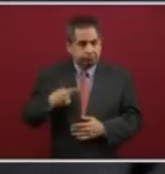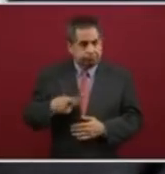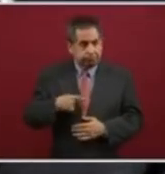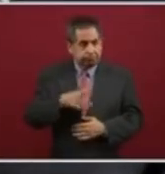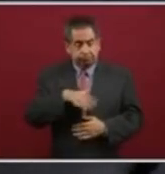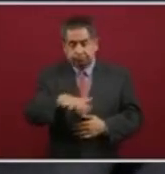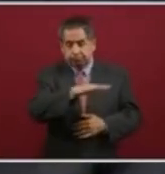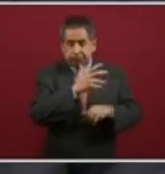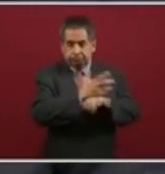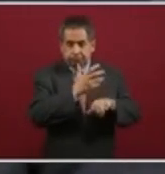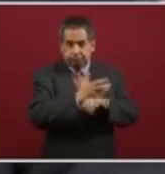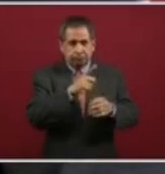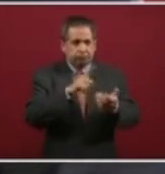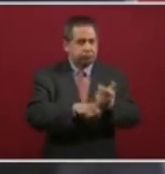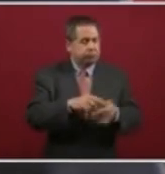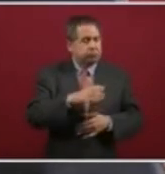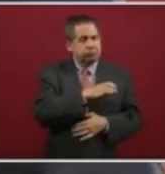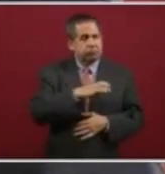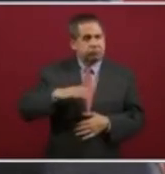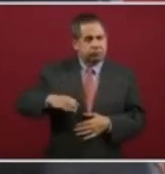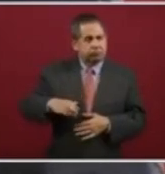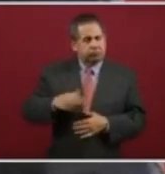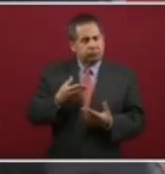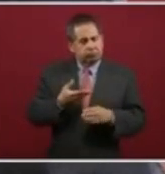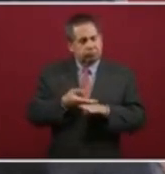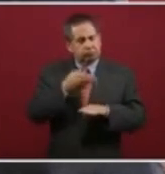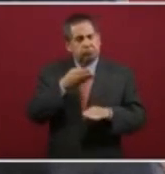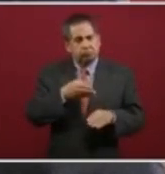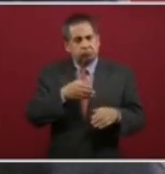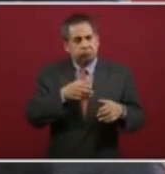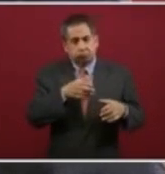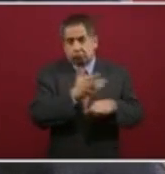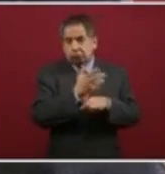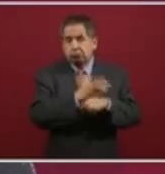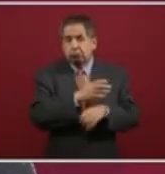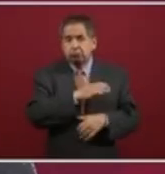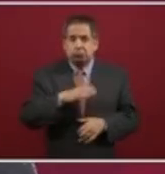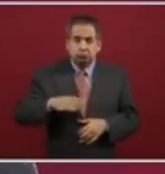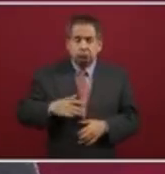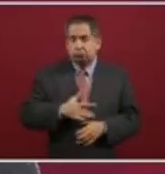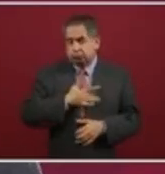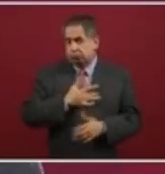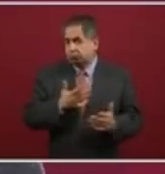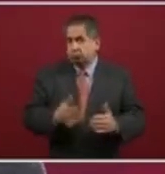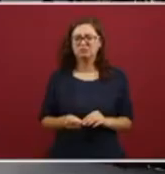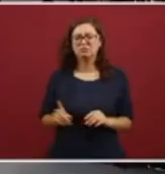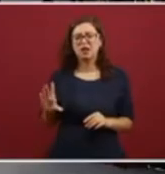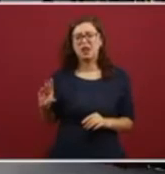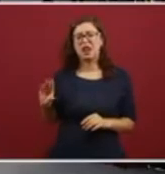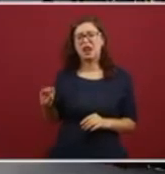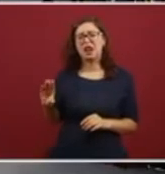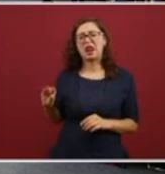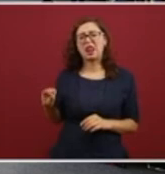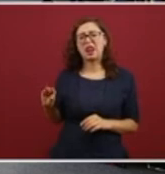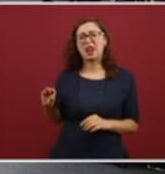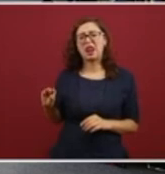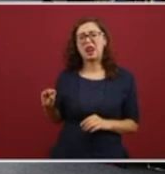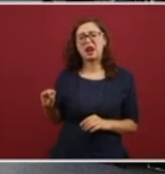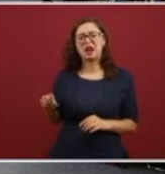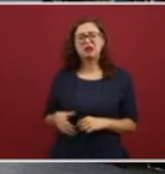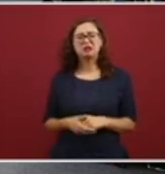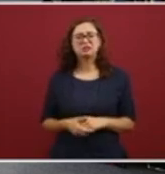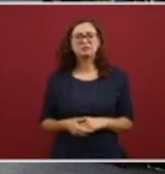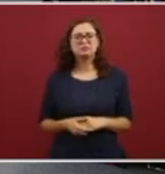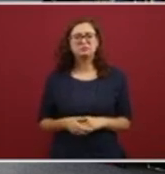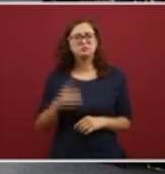aeropuerto hasta no contar con un estudio de impacto ambiental el presidente aseguró que se acatará la decisión y señaló que se continúa